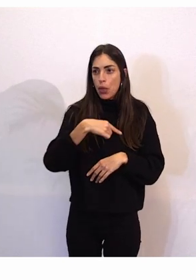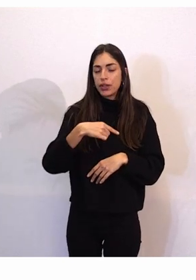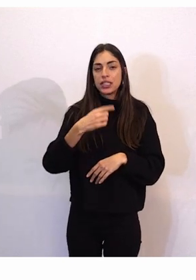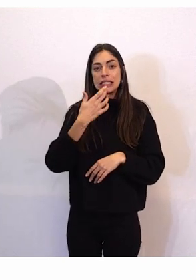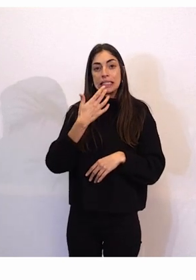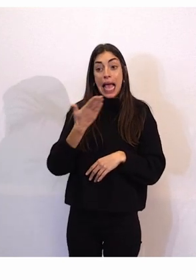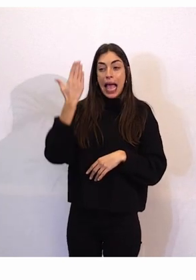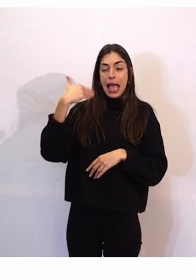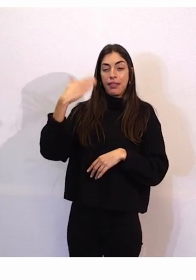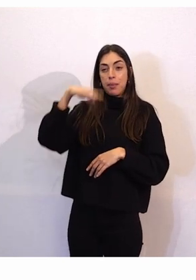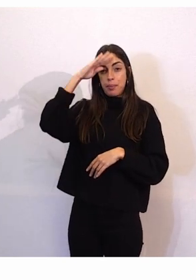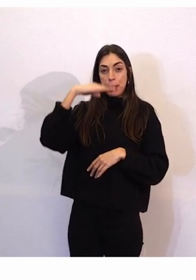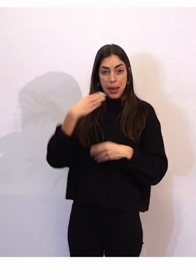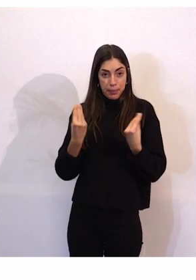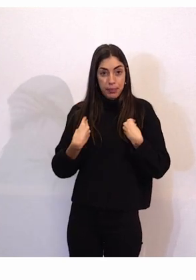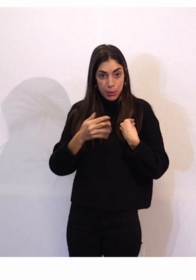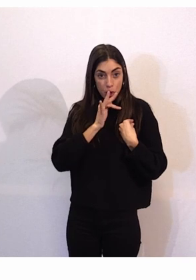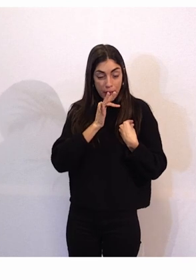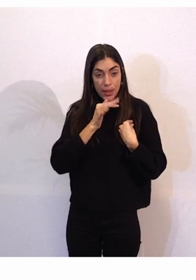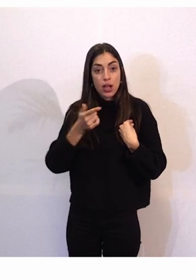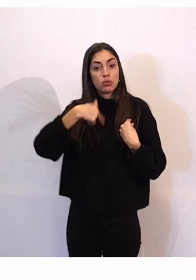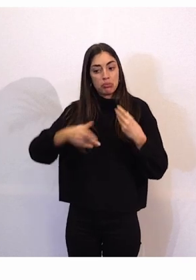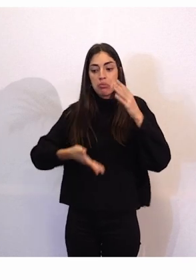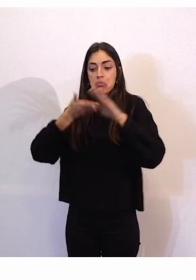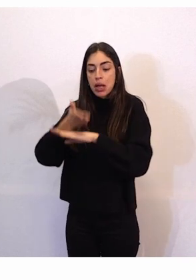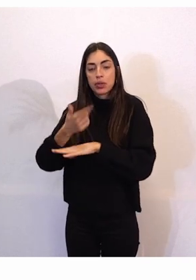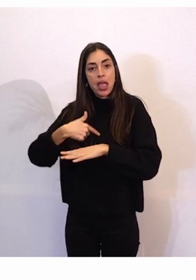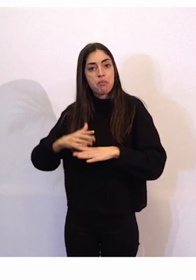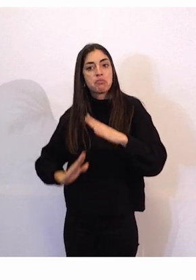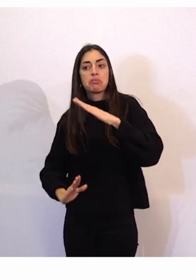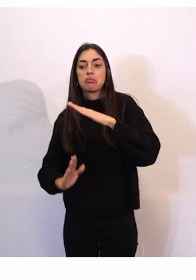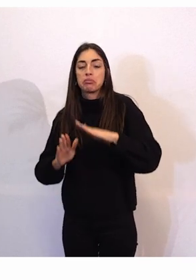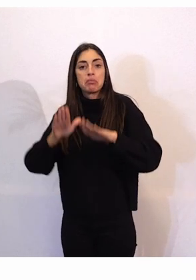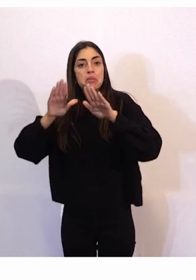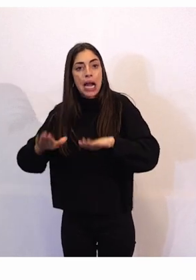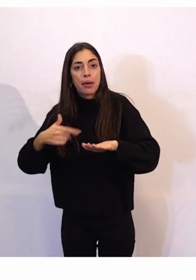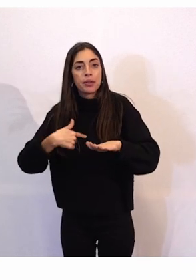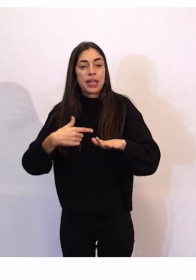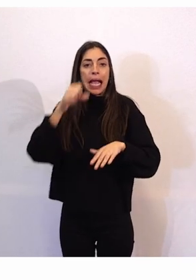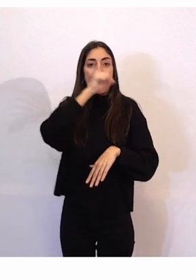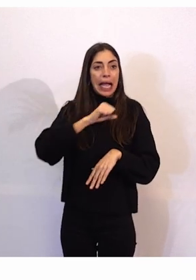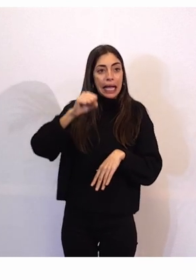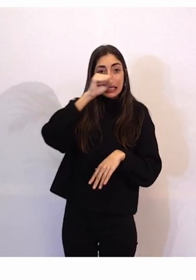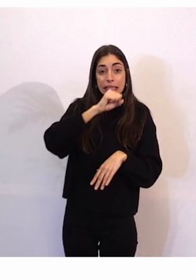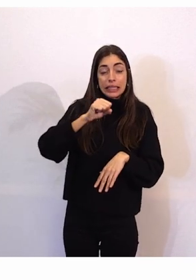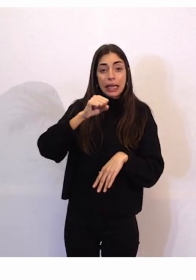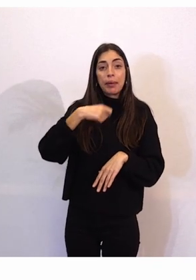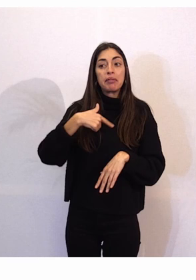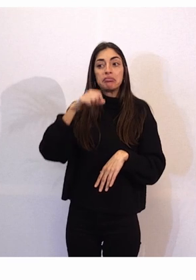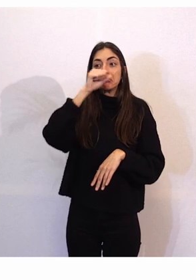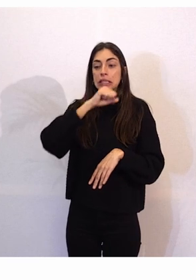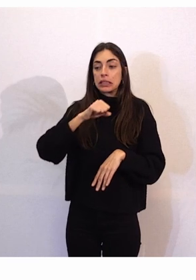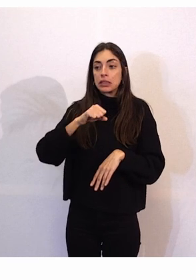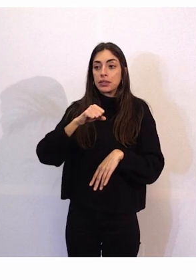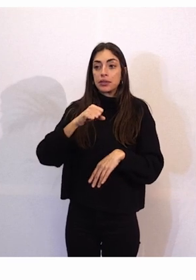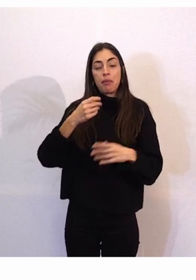padre vivía, pues solíamos ir. Y allí nos parábamos y cantaba una Violeta Parra o que cantara como si cantaba yo que